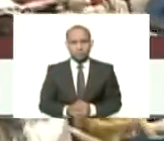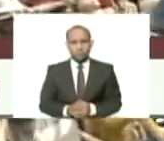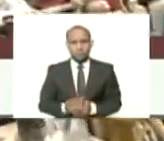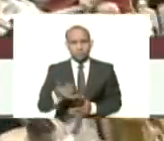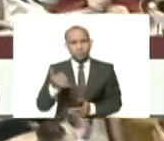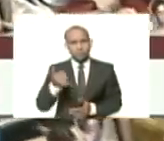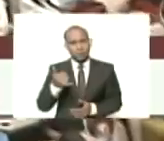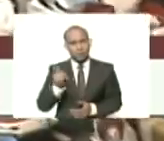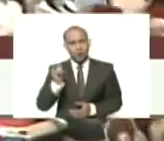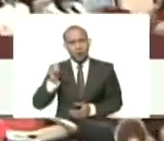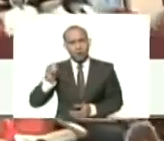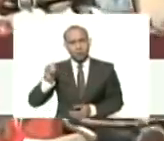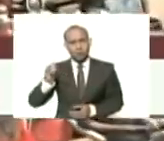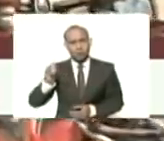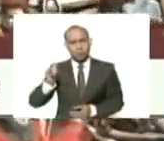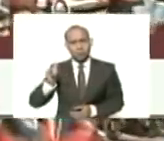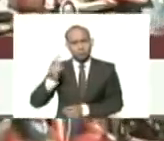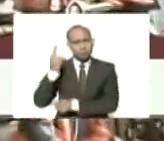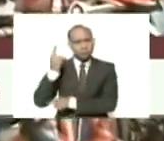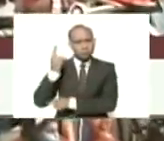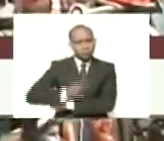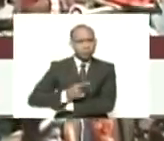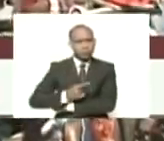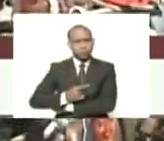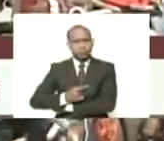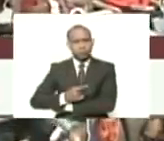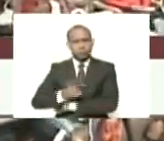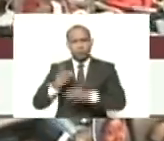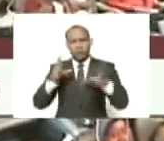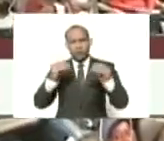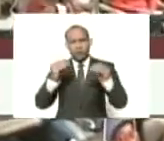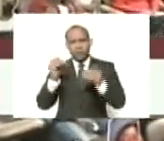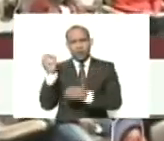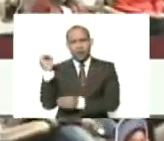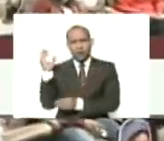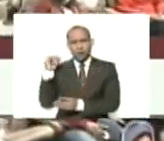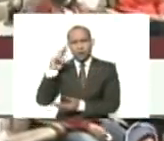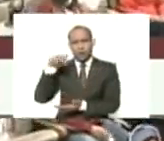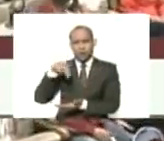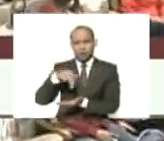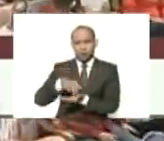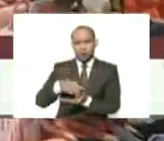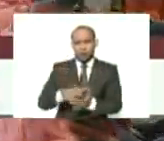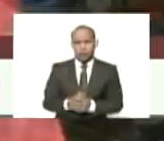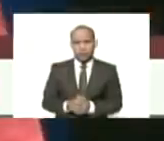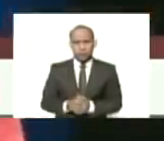tenemos el deber de plantearle al Poder Legislativo